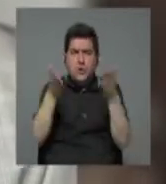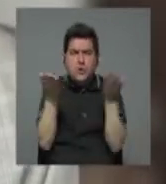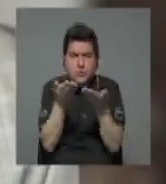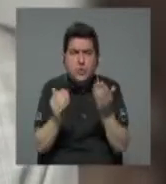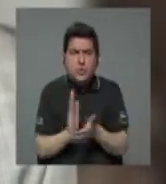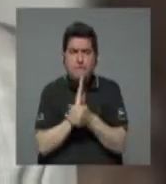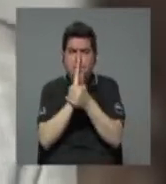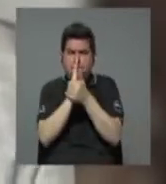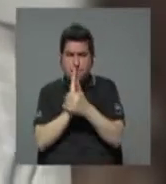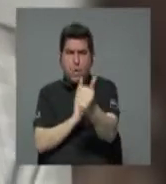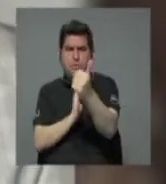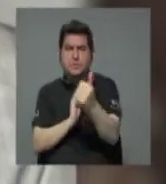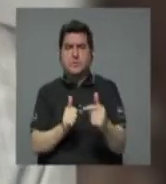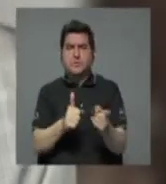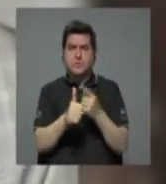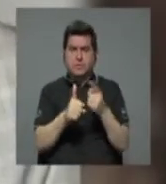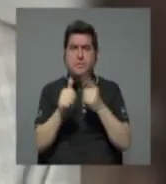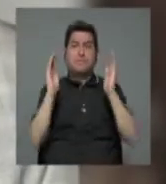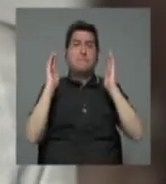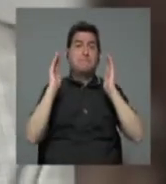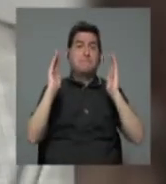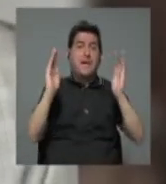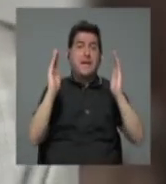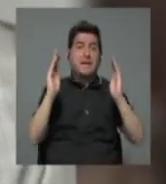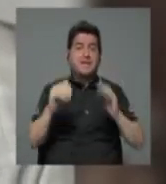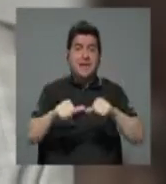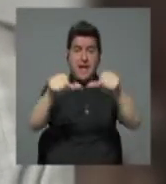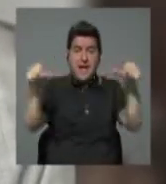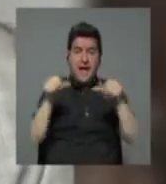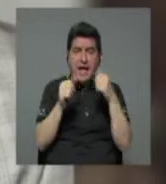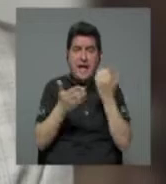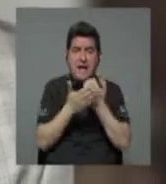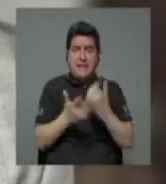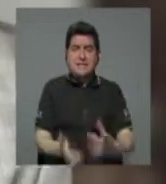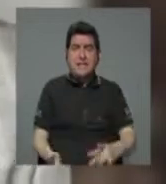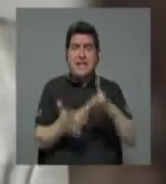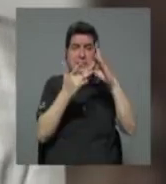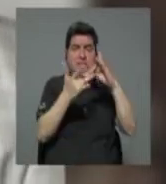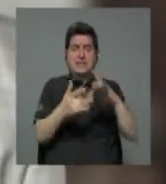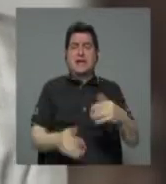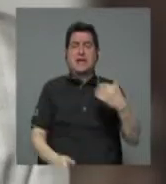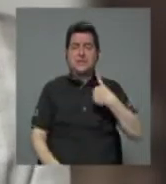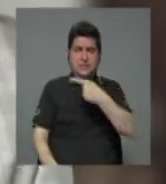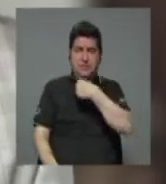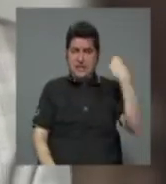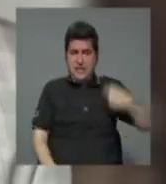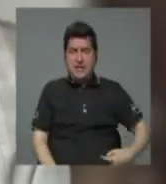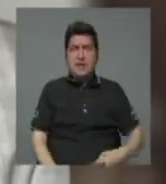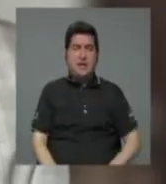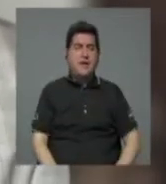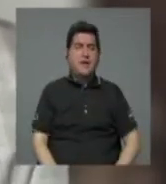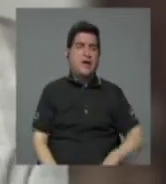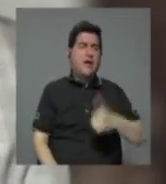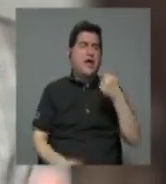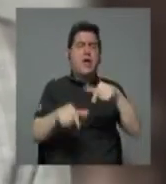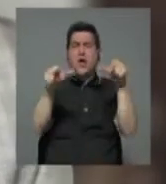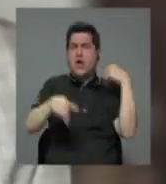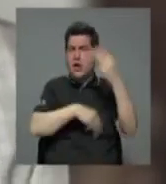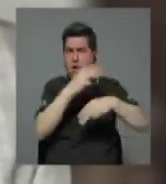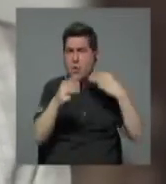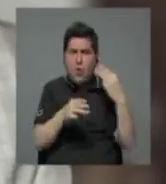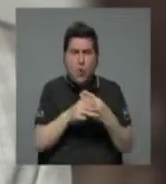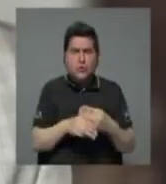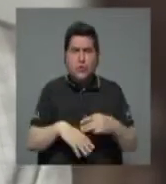potenció precisamente las primeras grandes zonas económicas especiales de China. Pero en el resto del mundo, la dinámica era